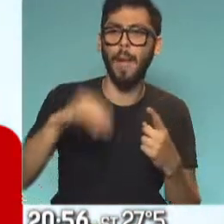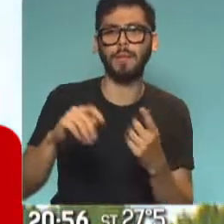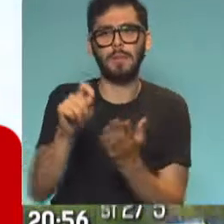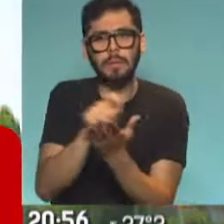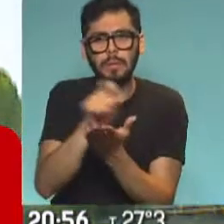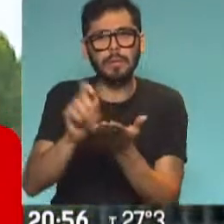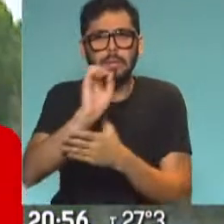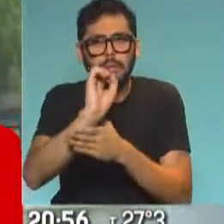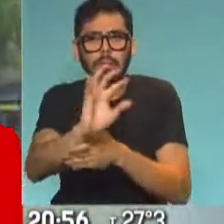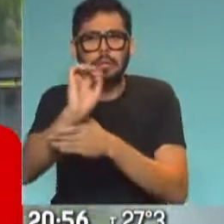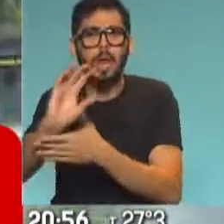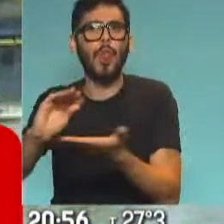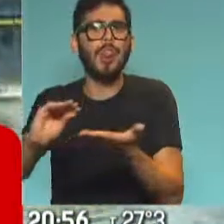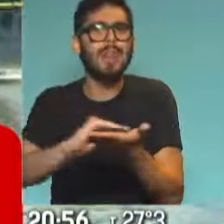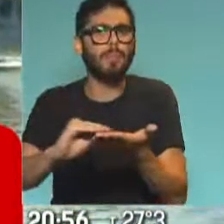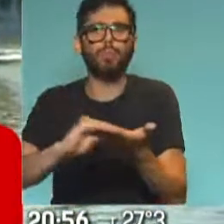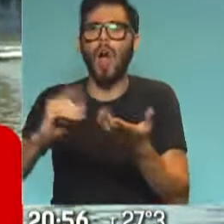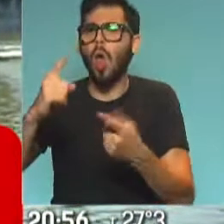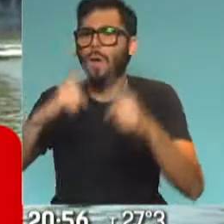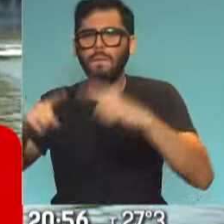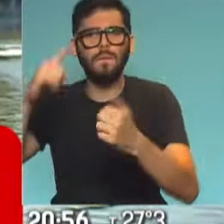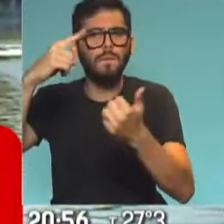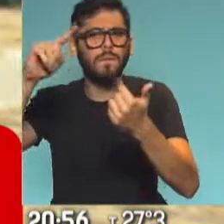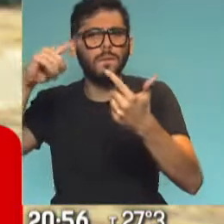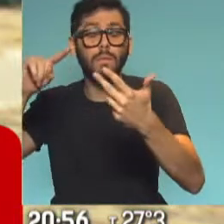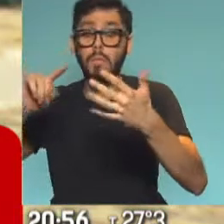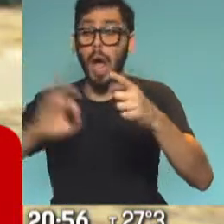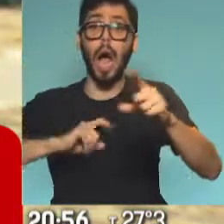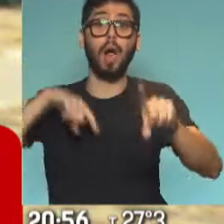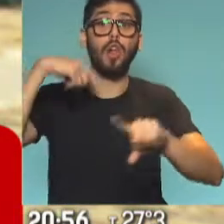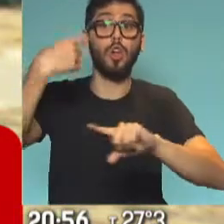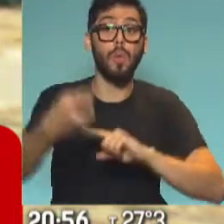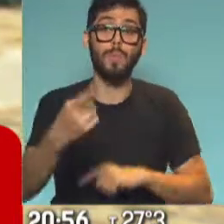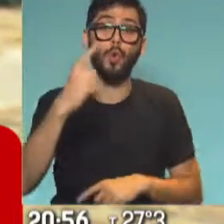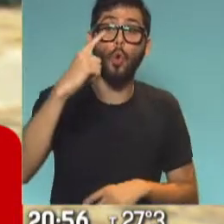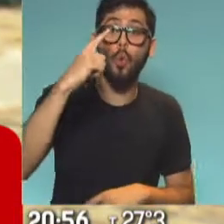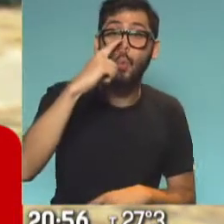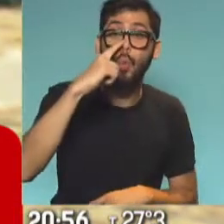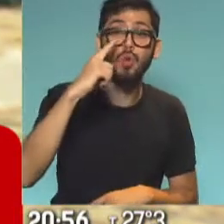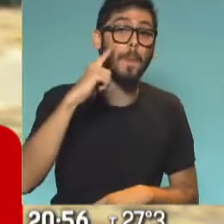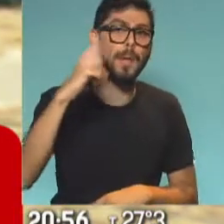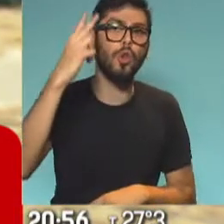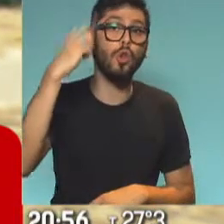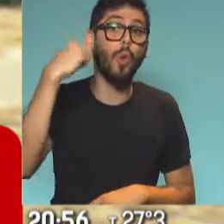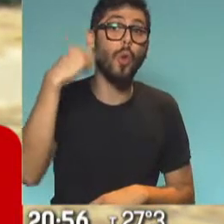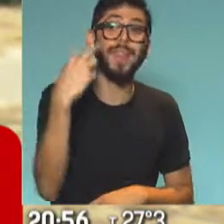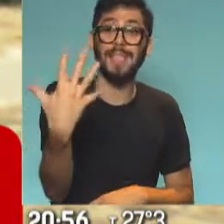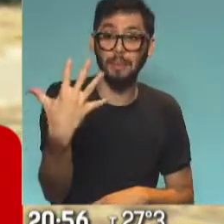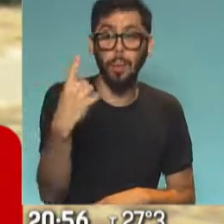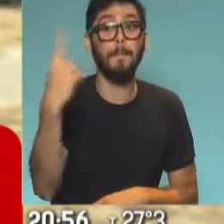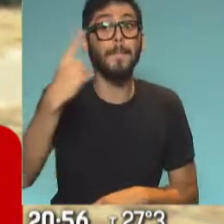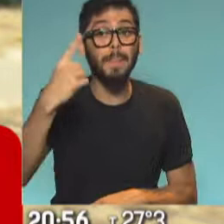a diputados, a concejales. Y al año siguiente, en junio del 95, el 1 de junio, se